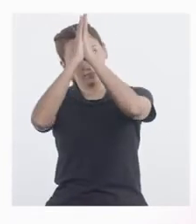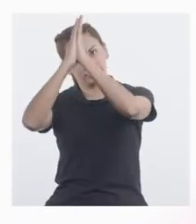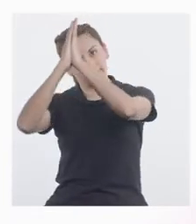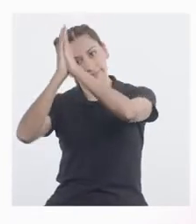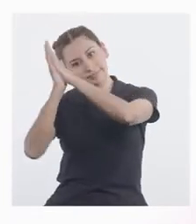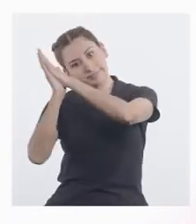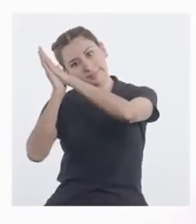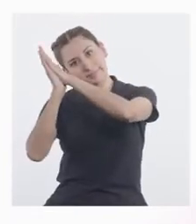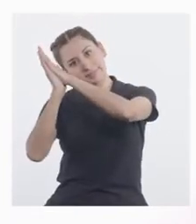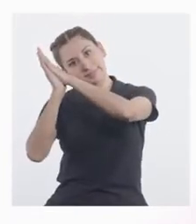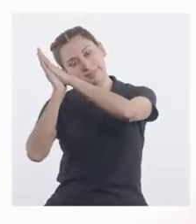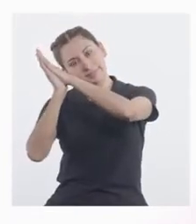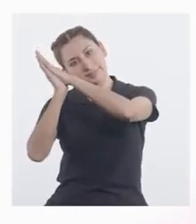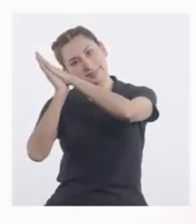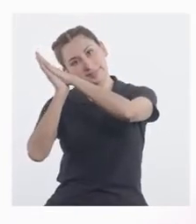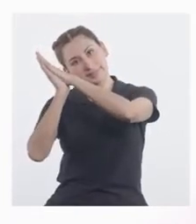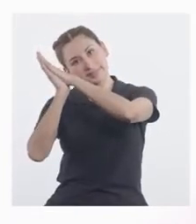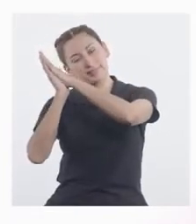Estiro,